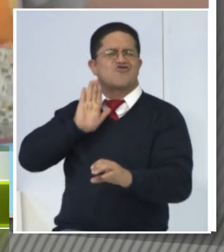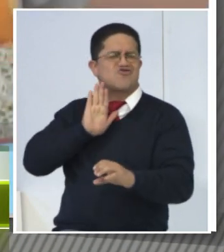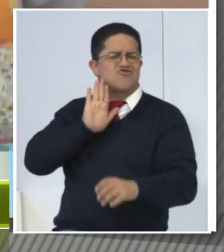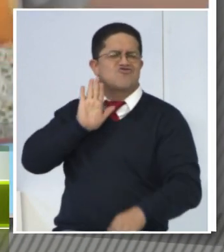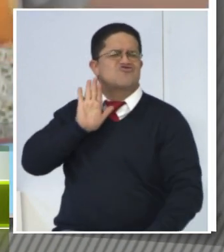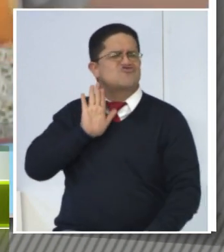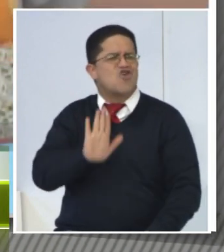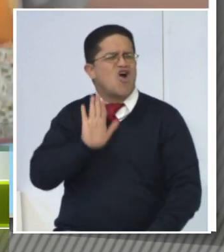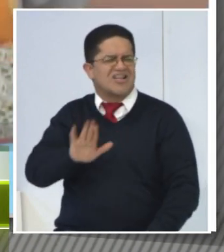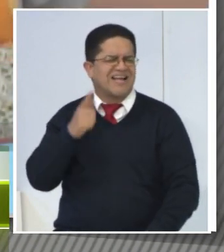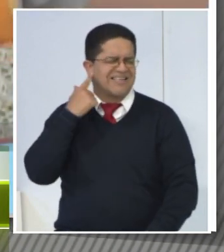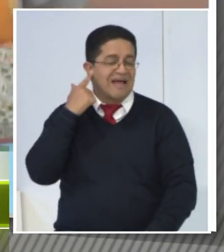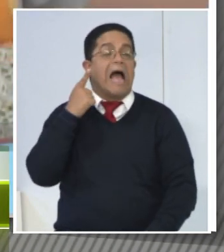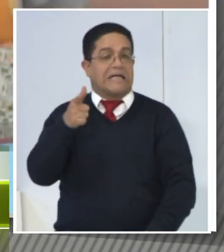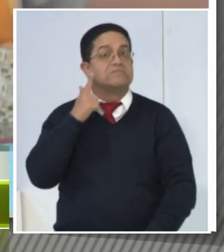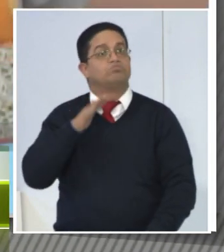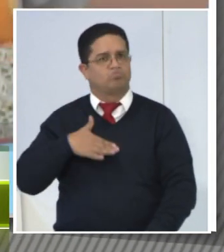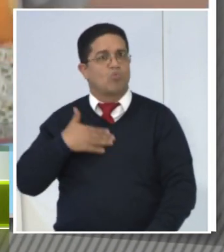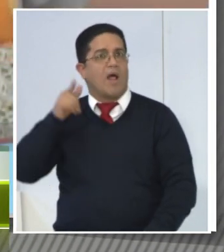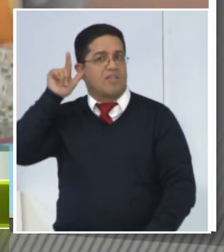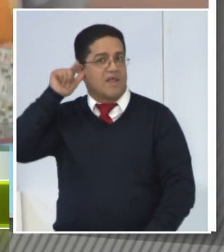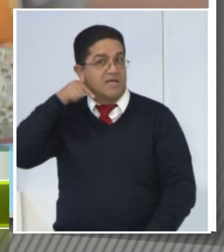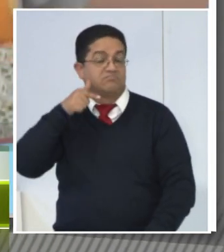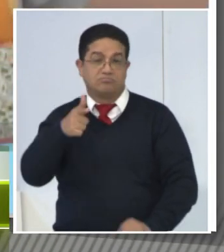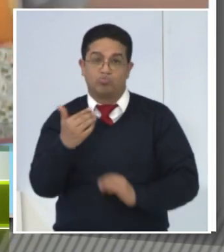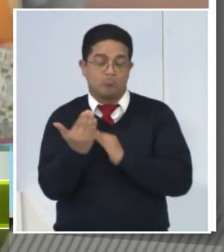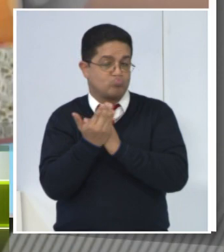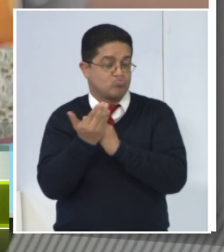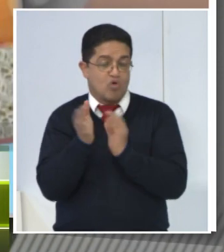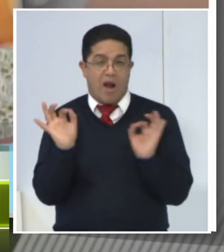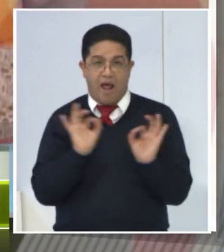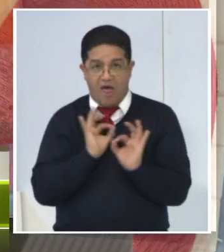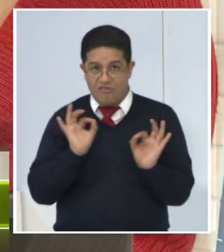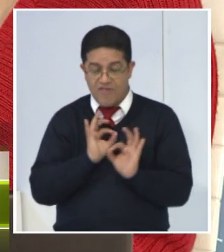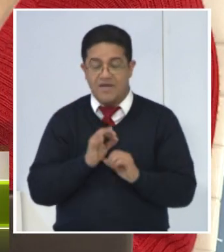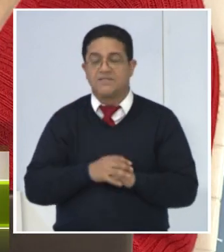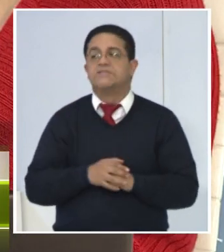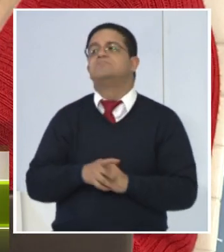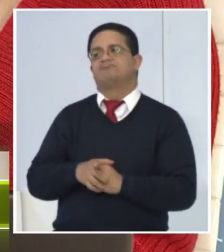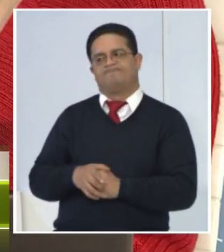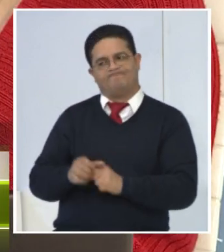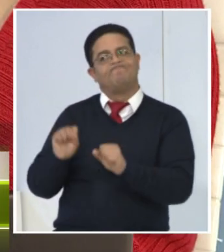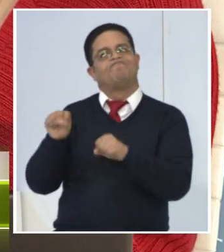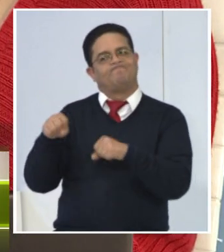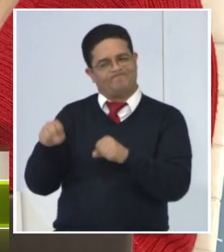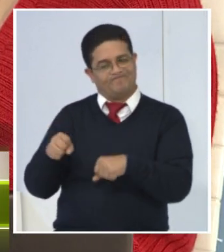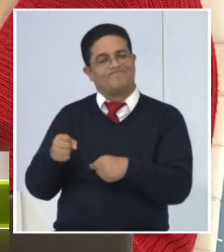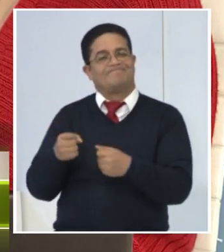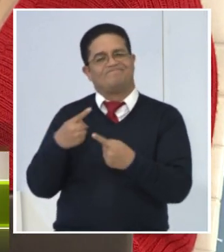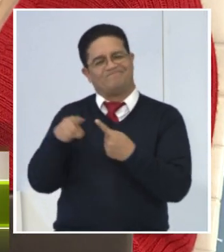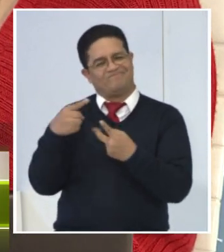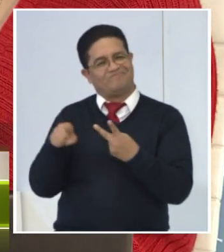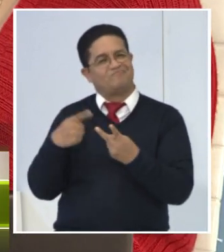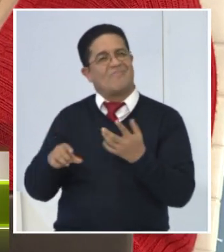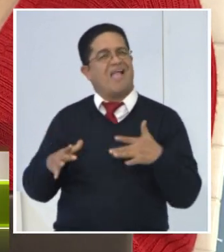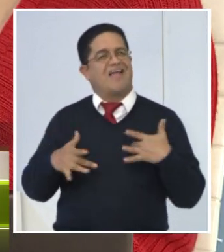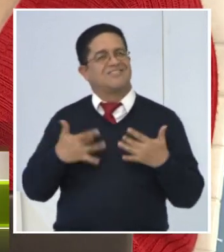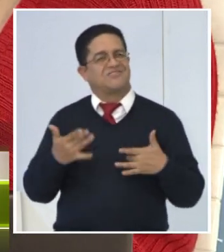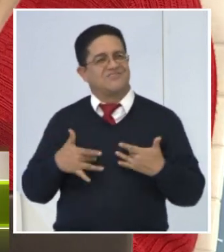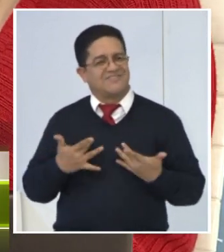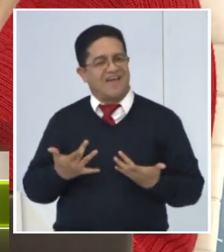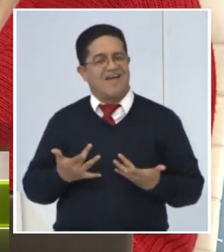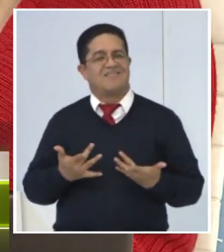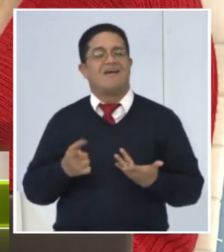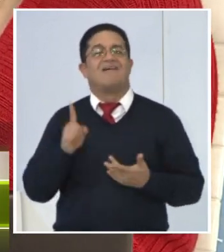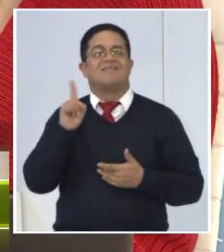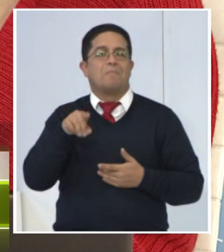generar problemas auditivos si uno no protege sus oídos. Por supuesto, sí, tenemos todas estas actividades y dinámicas, la